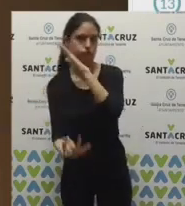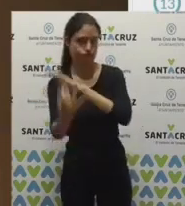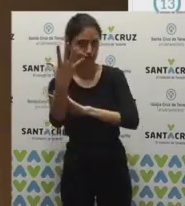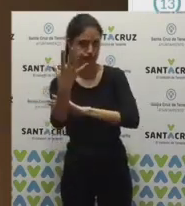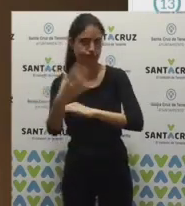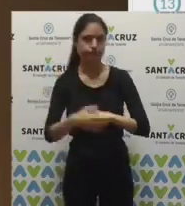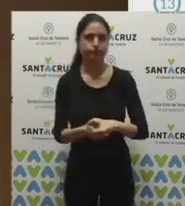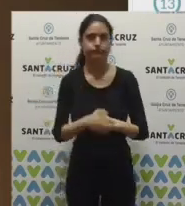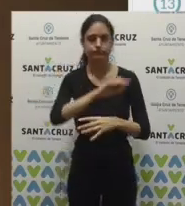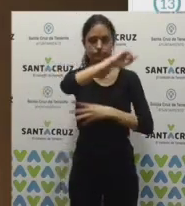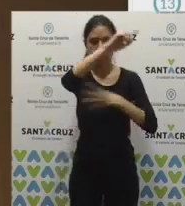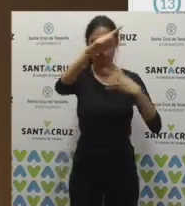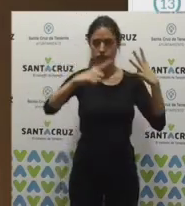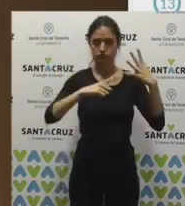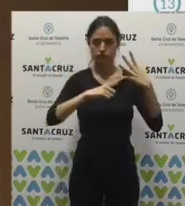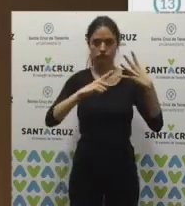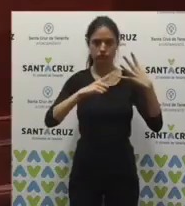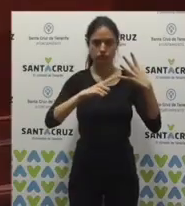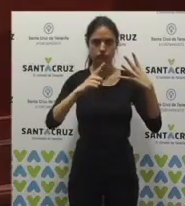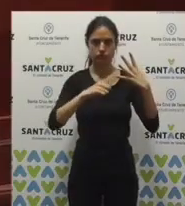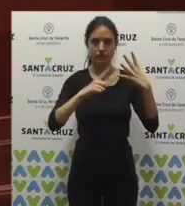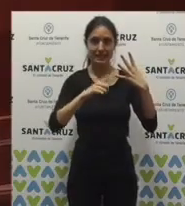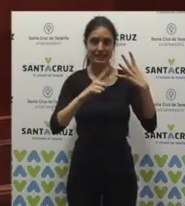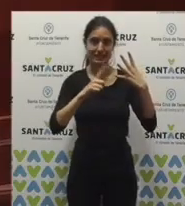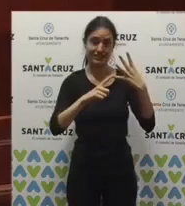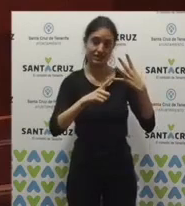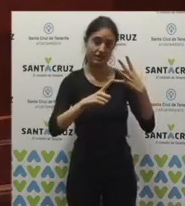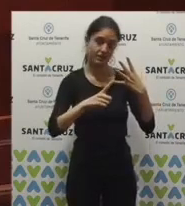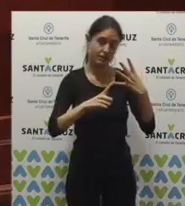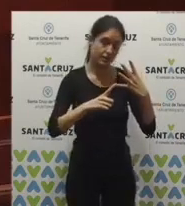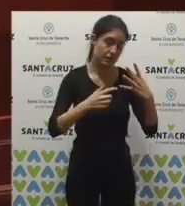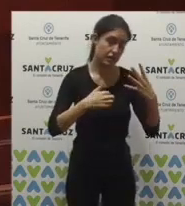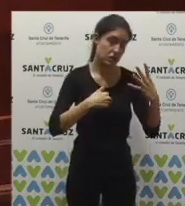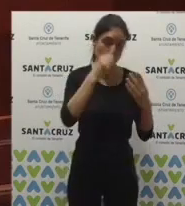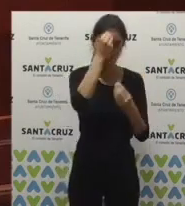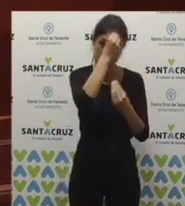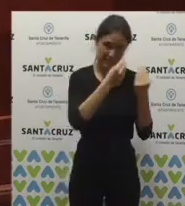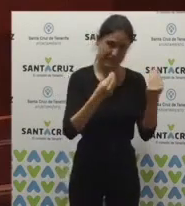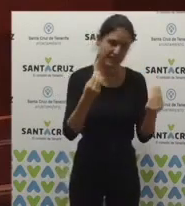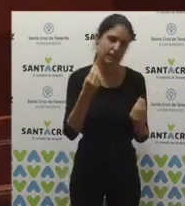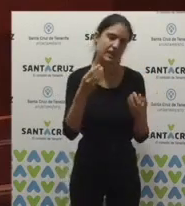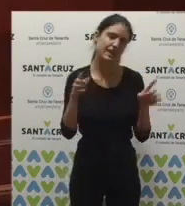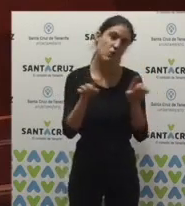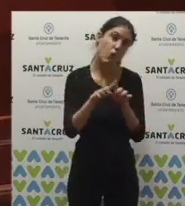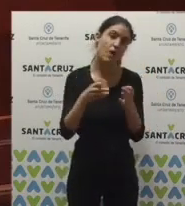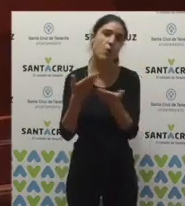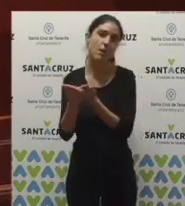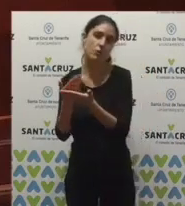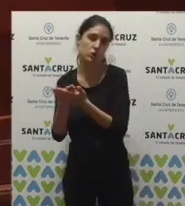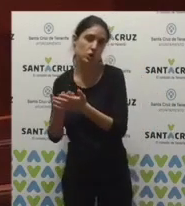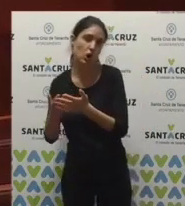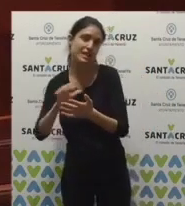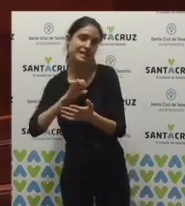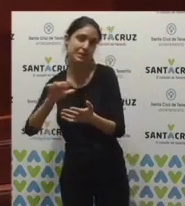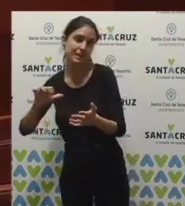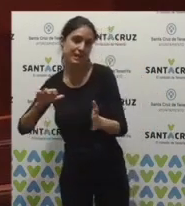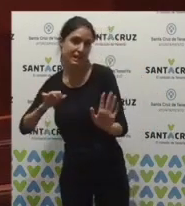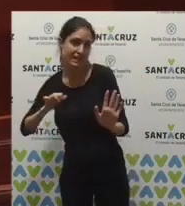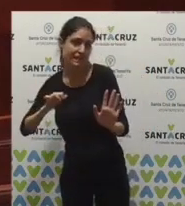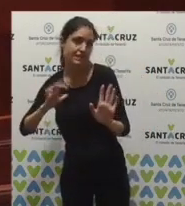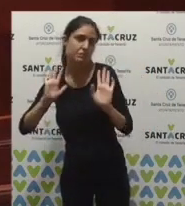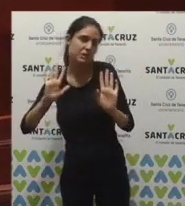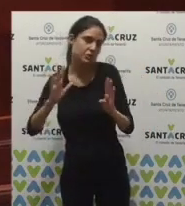y 1 cuarto yo lo he incluido aunque pensé en su momento que fuera una emoción independiente en el ámbito del empleo